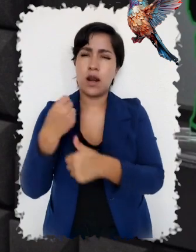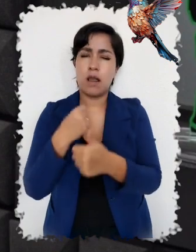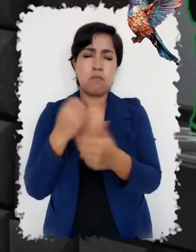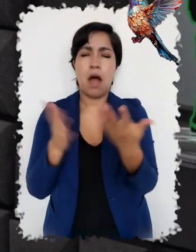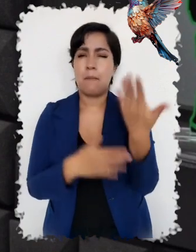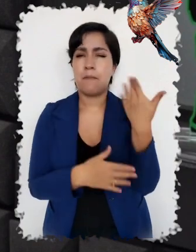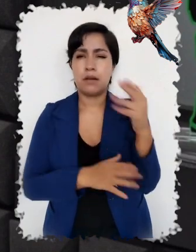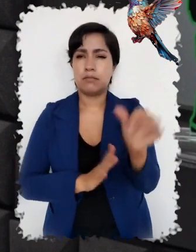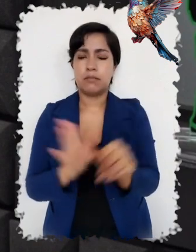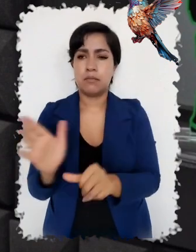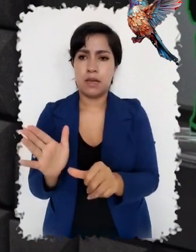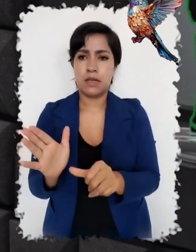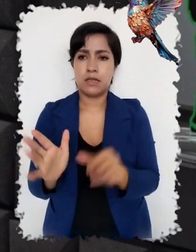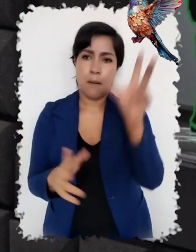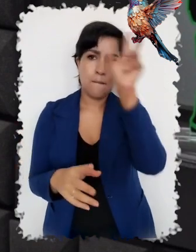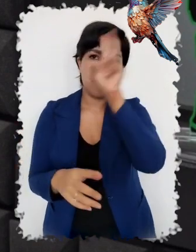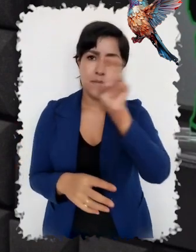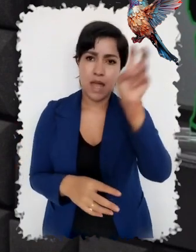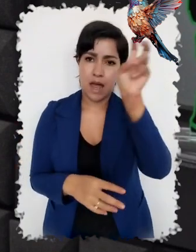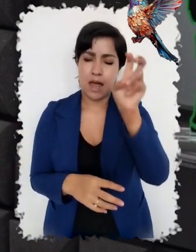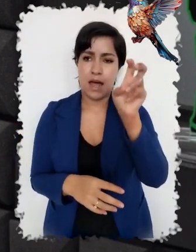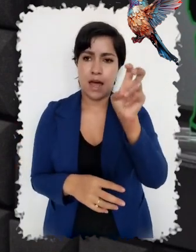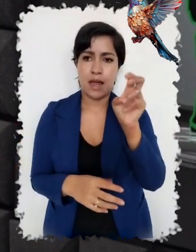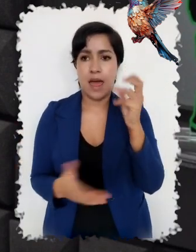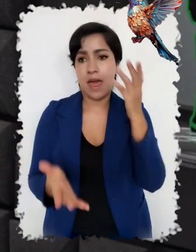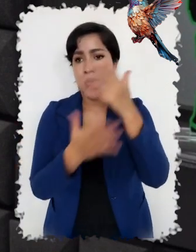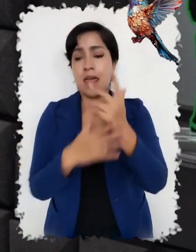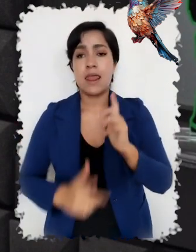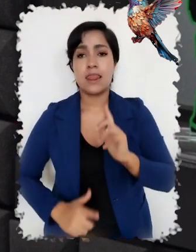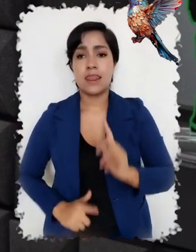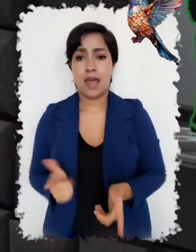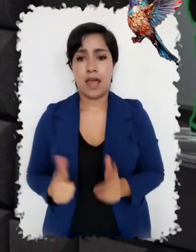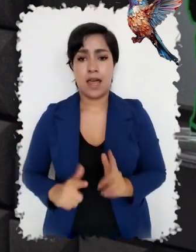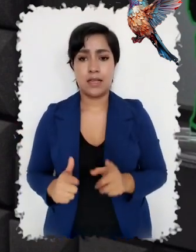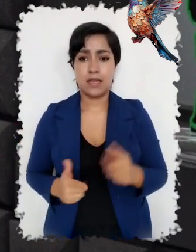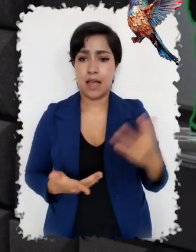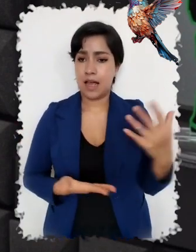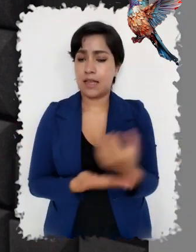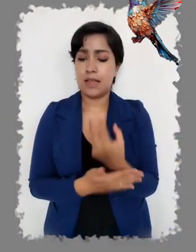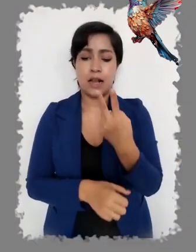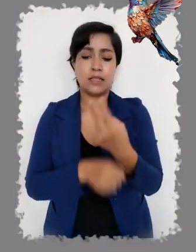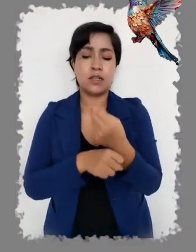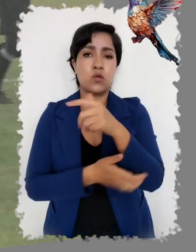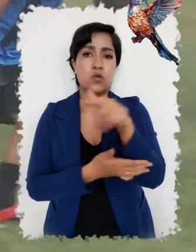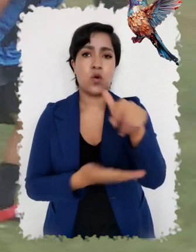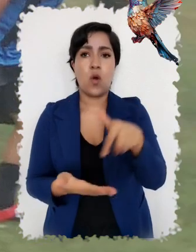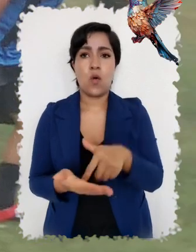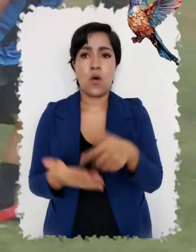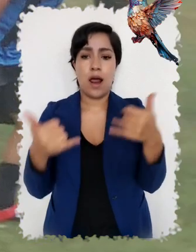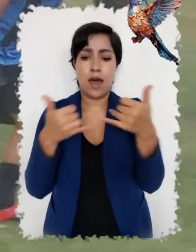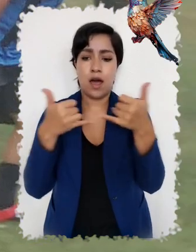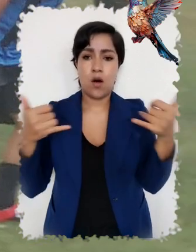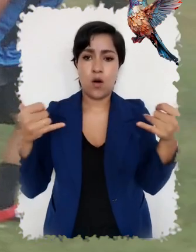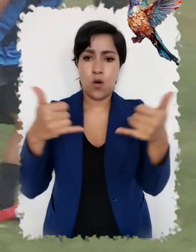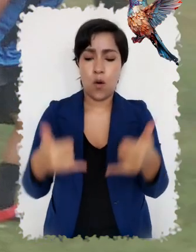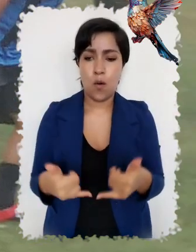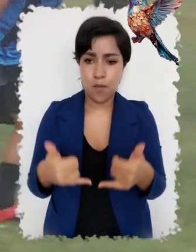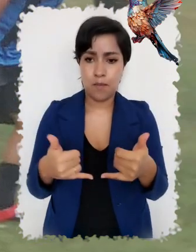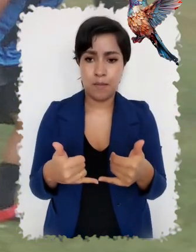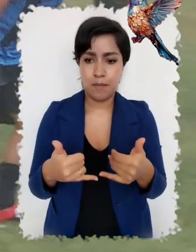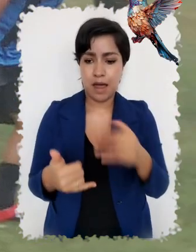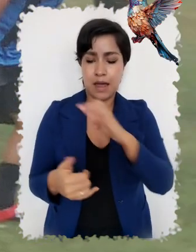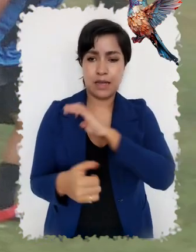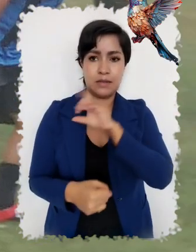pasado Bueno este año viajamos a a Texas ahí obtuvimos el segundo lugar de en la copa de